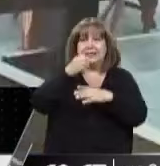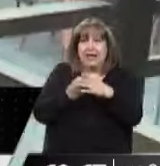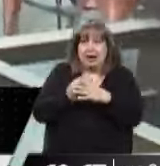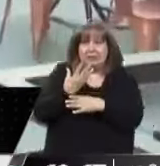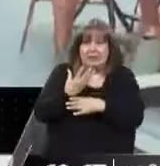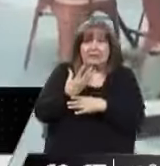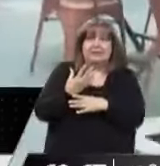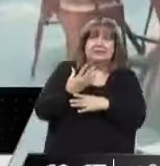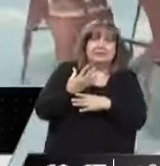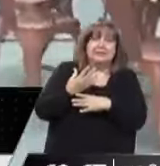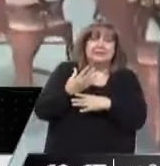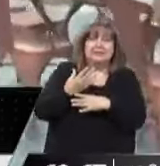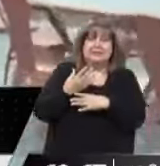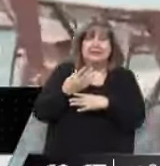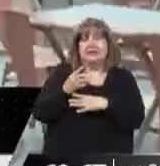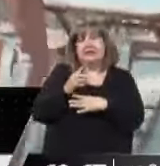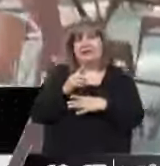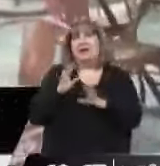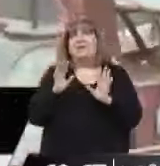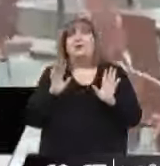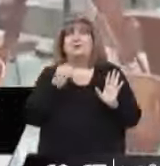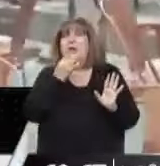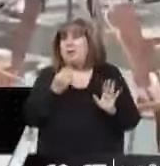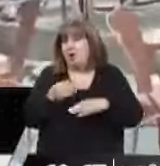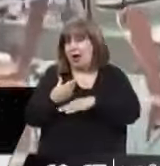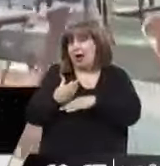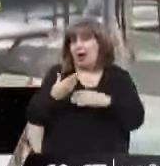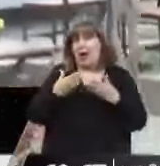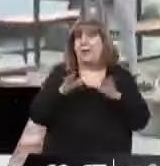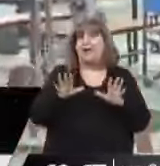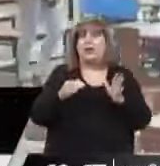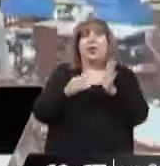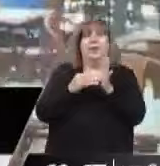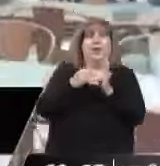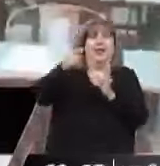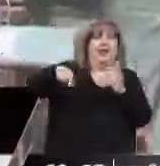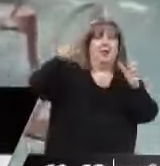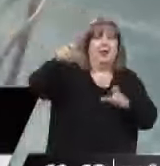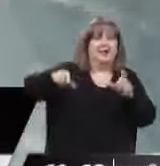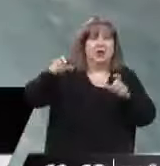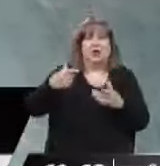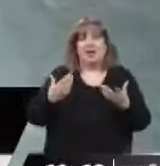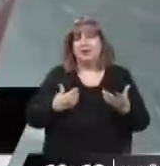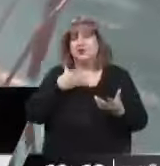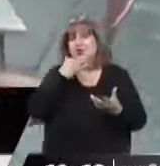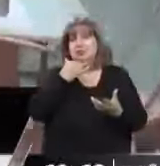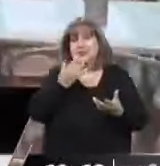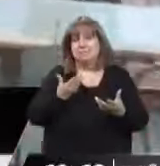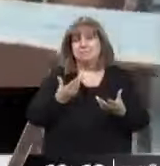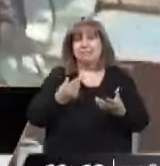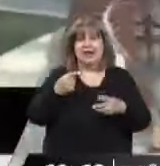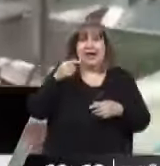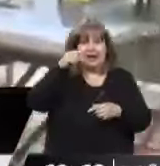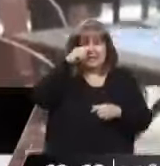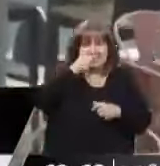eso. Van a abrir antes. Y vamos a ver, depende de la gente que esté pasando. No sé si mucha gente se va a levantar a